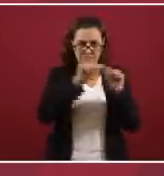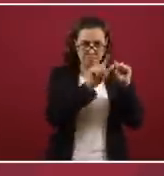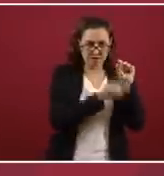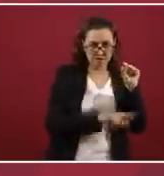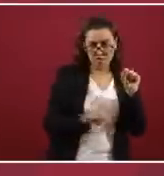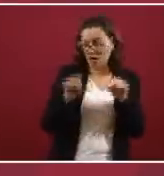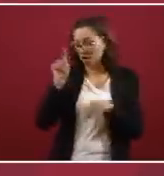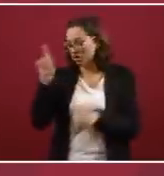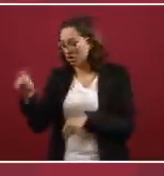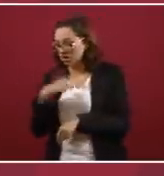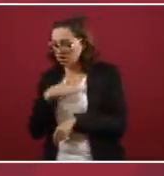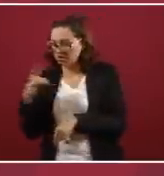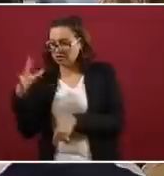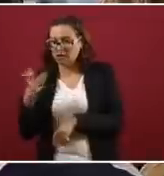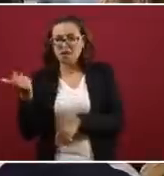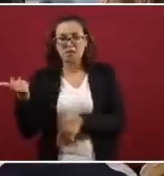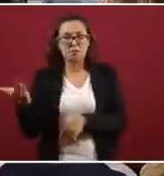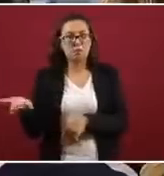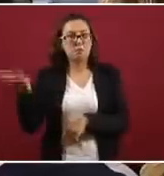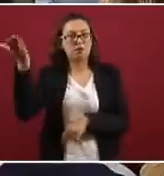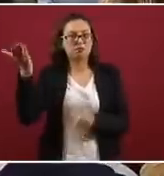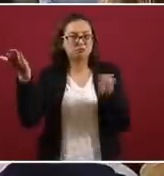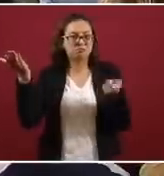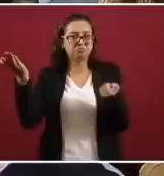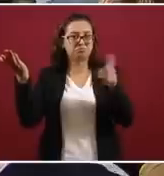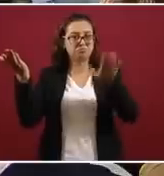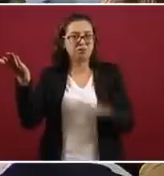Ayer que venía de regreso de Chihuahua, en la noche,